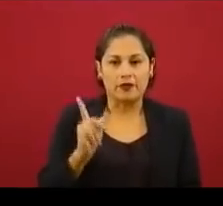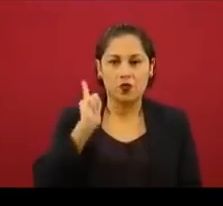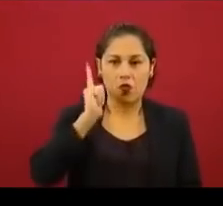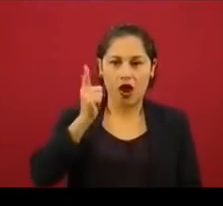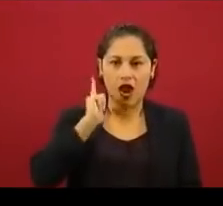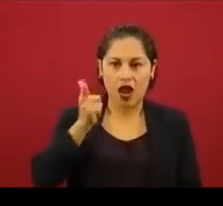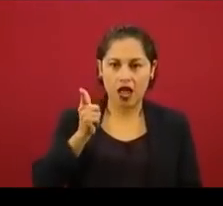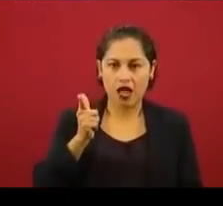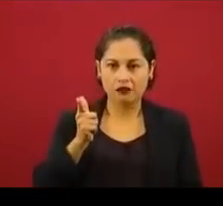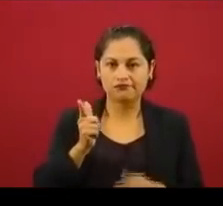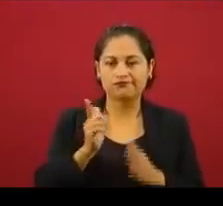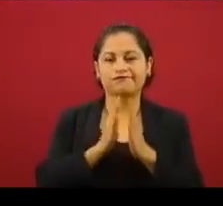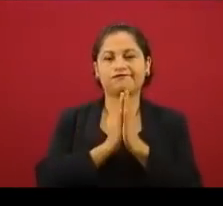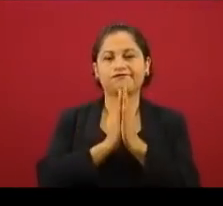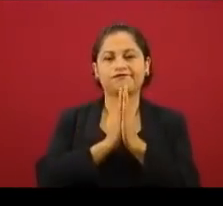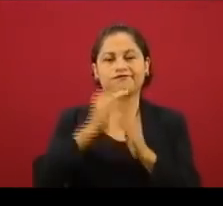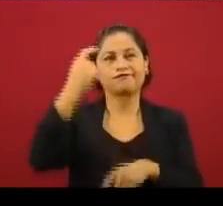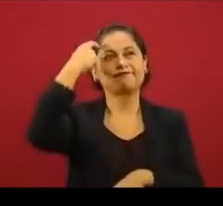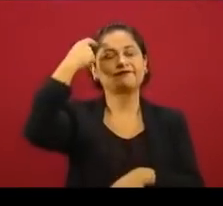porque